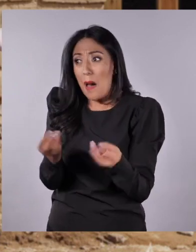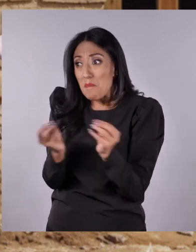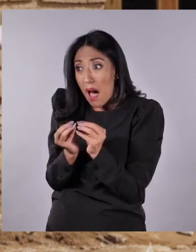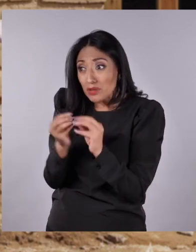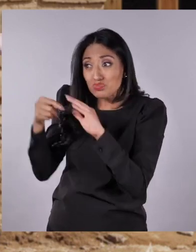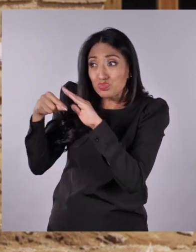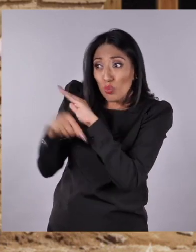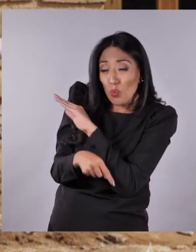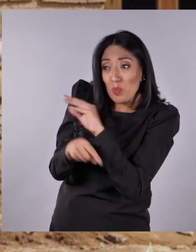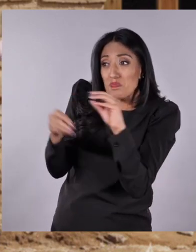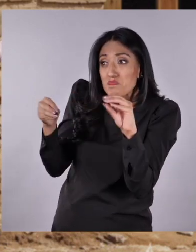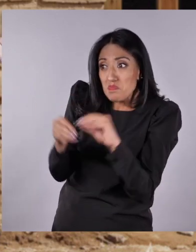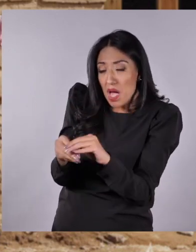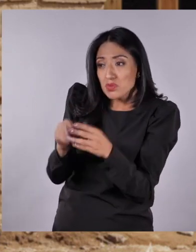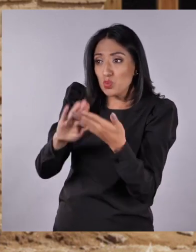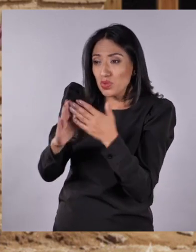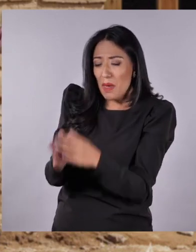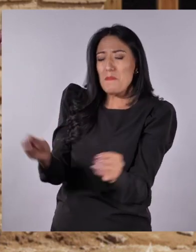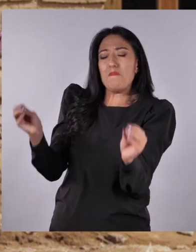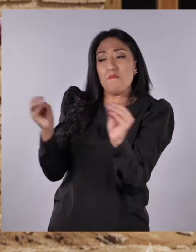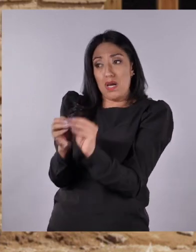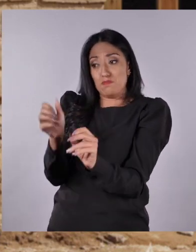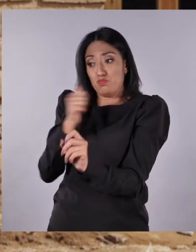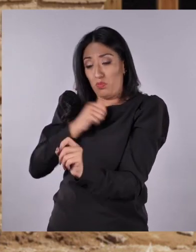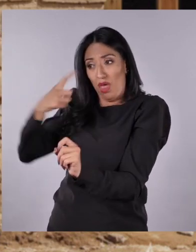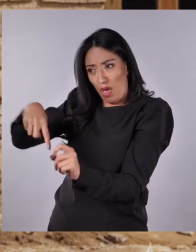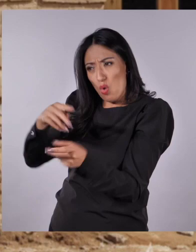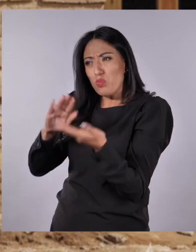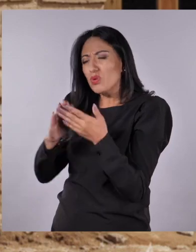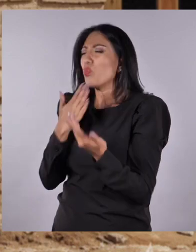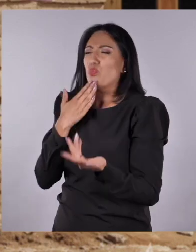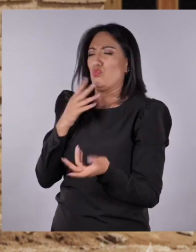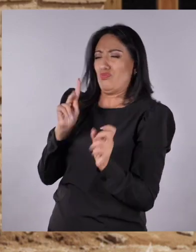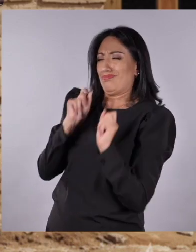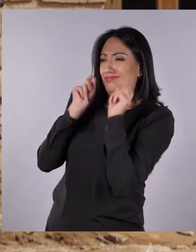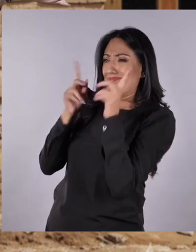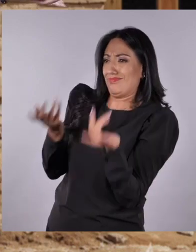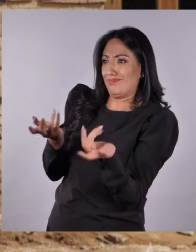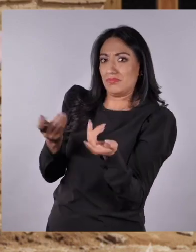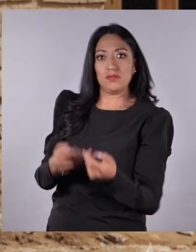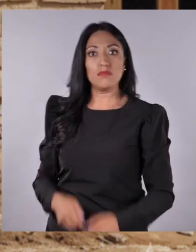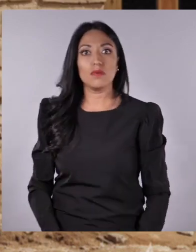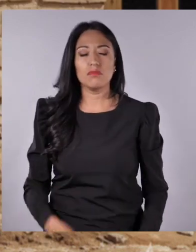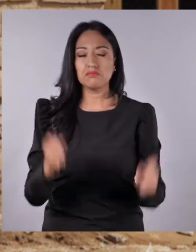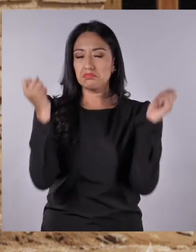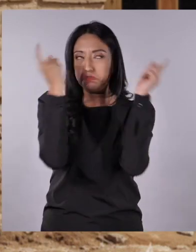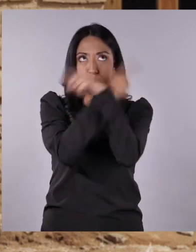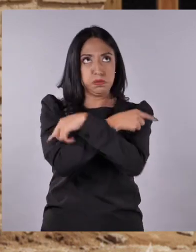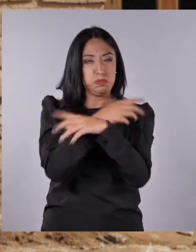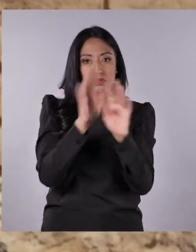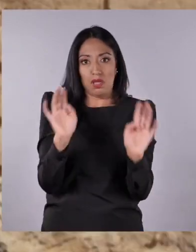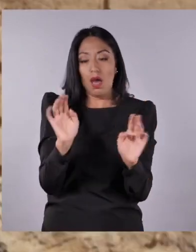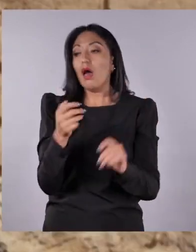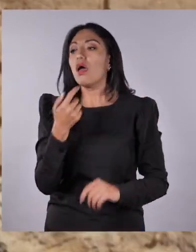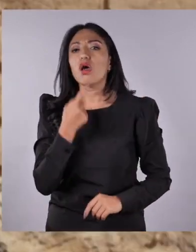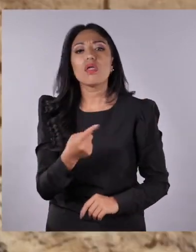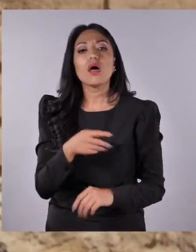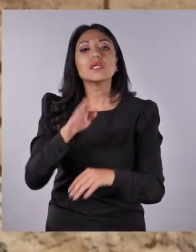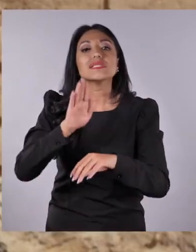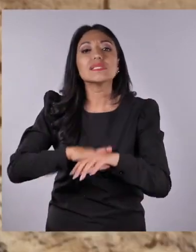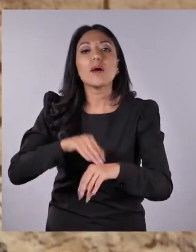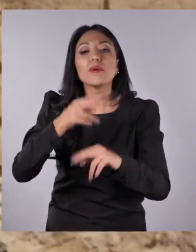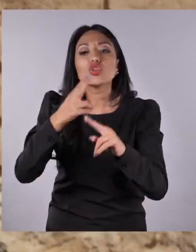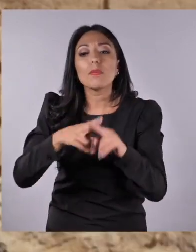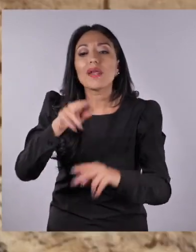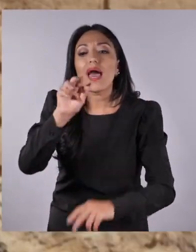¿algo más profundo y comunitario que la propia comunidad? Eso me voló la cabeza. Me dijo que